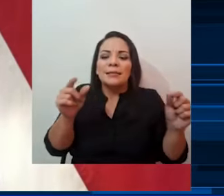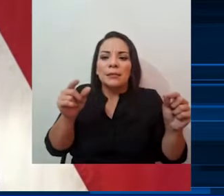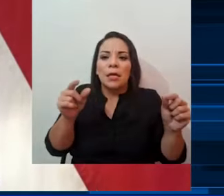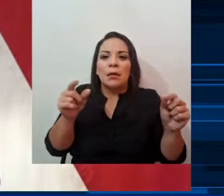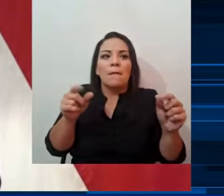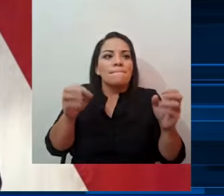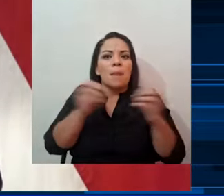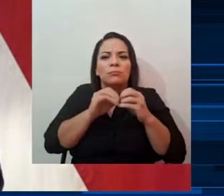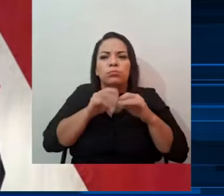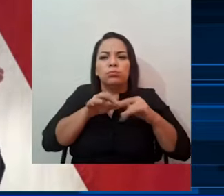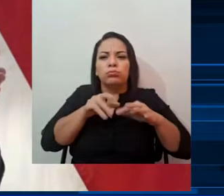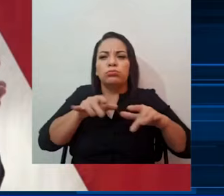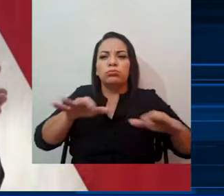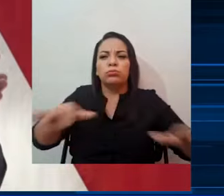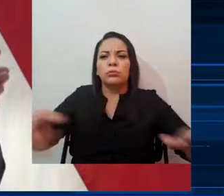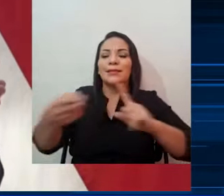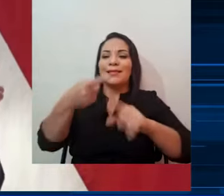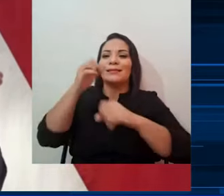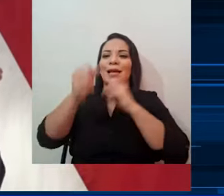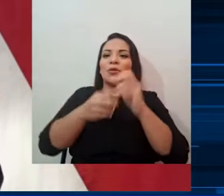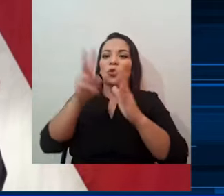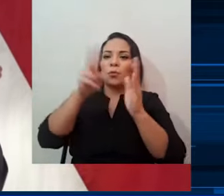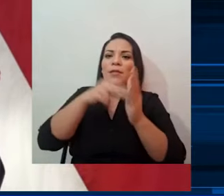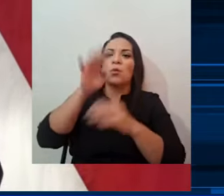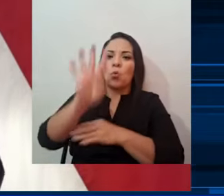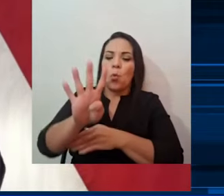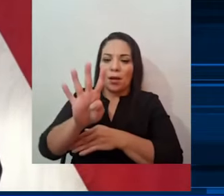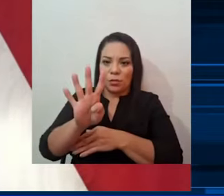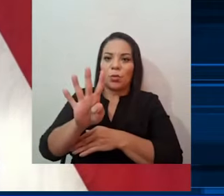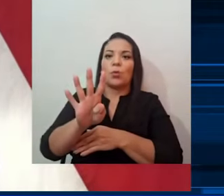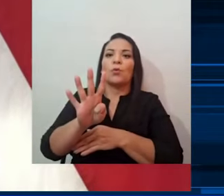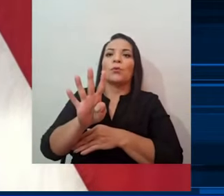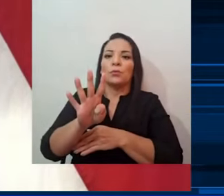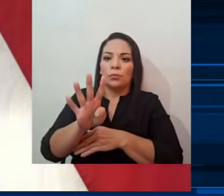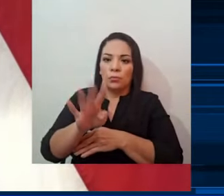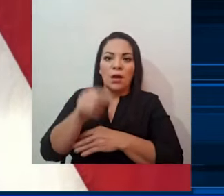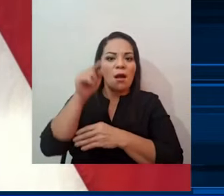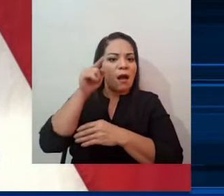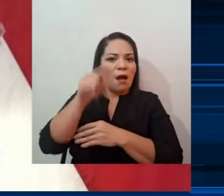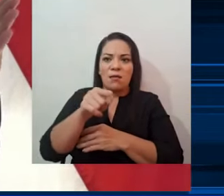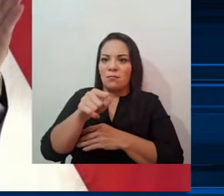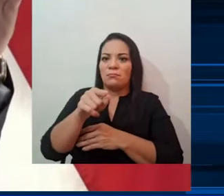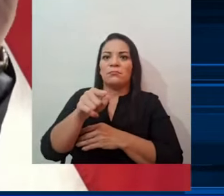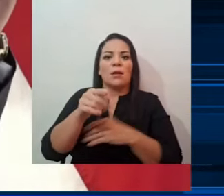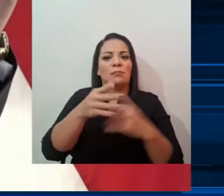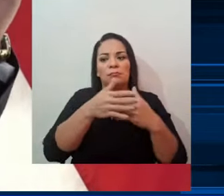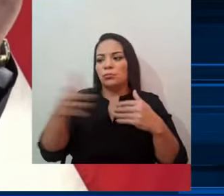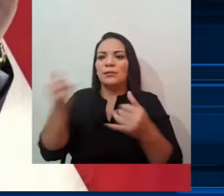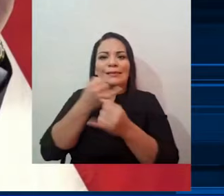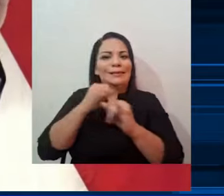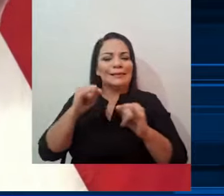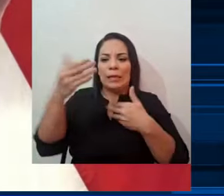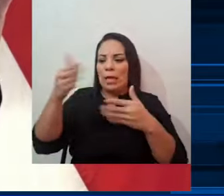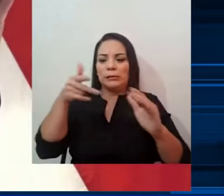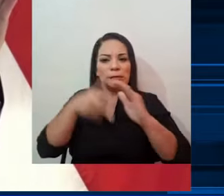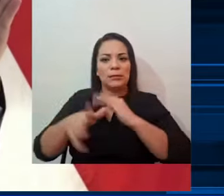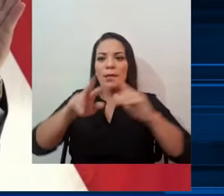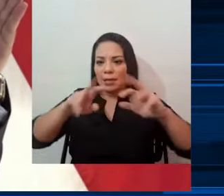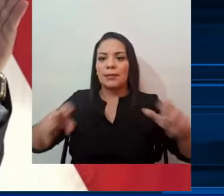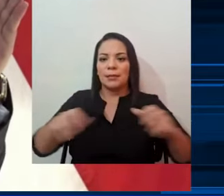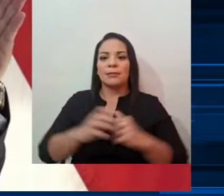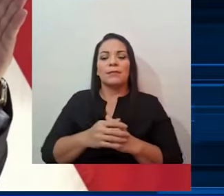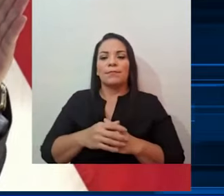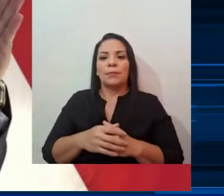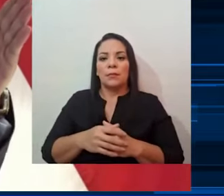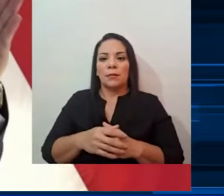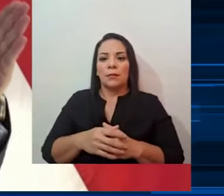de medidas como las que ha tomado su gobierno y la ausencia de decisiones para colocar escáneres en puestos por gobiernos anteriores. Fue criticada